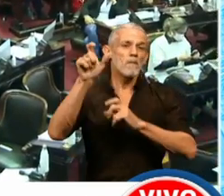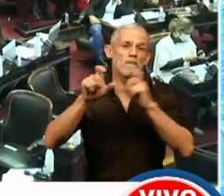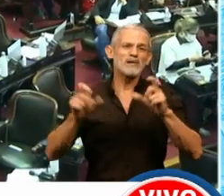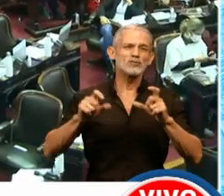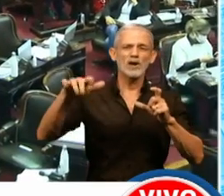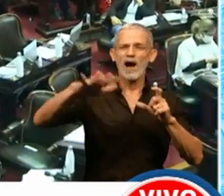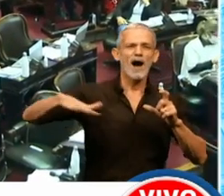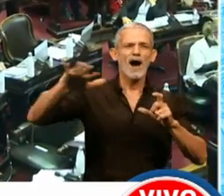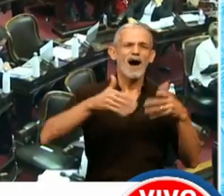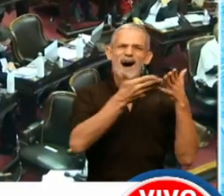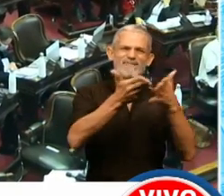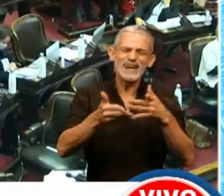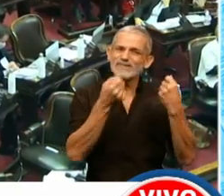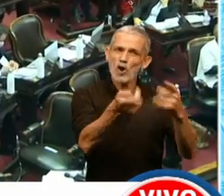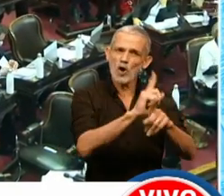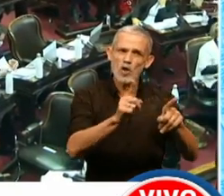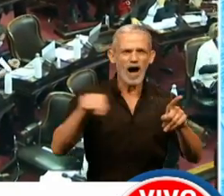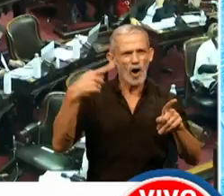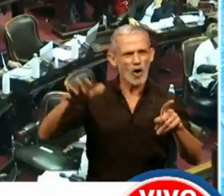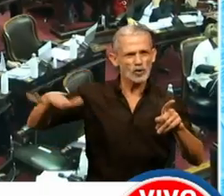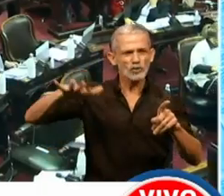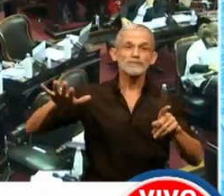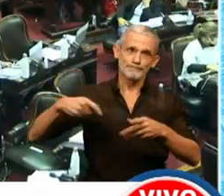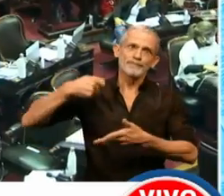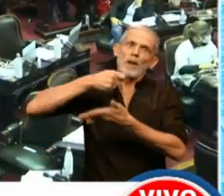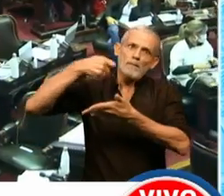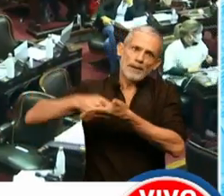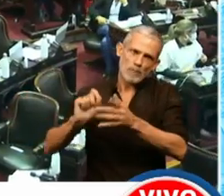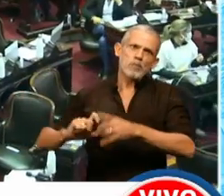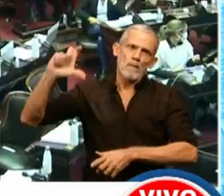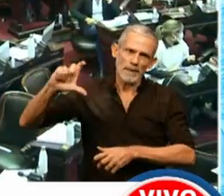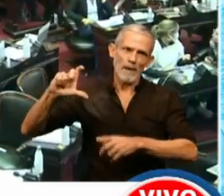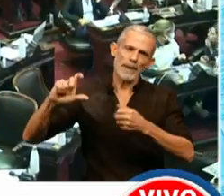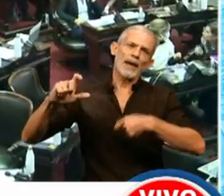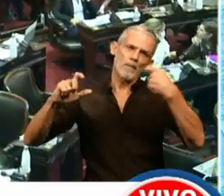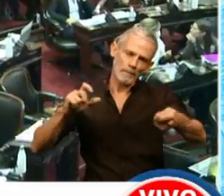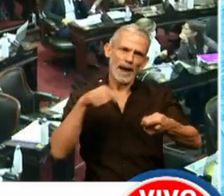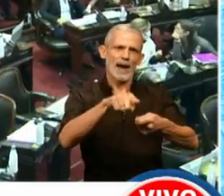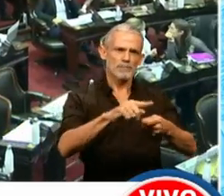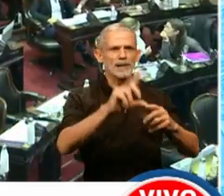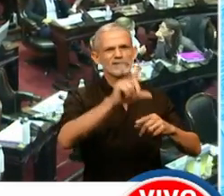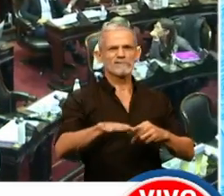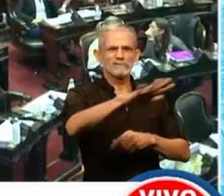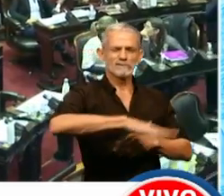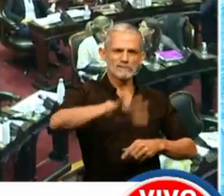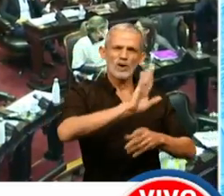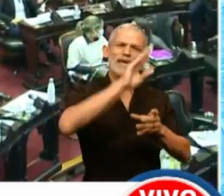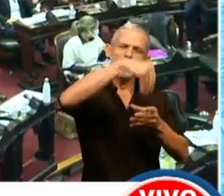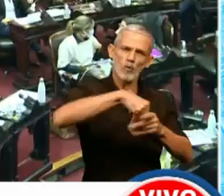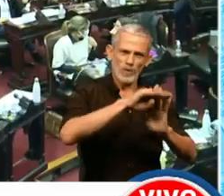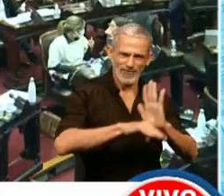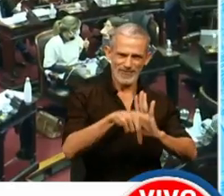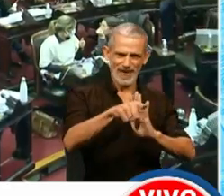zonas no beneficiadas por el subsidio terminaremos pagando más para beneficios de usuarios de las zonas incluidas a la